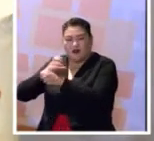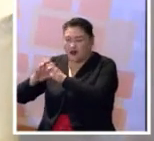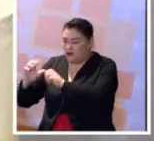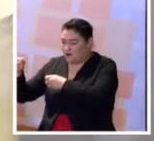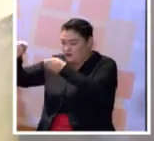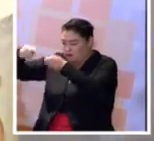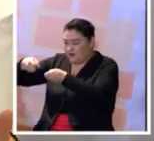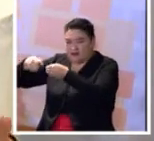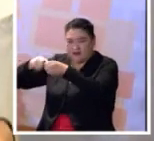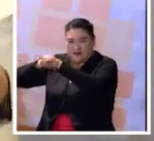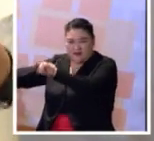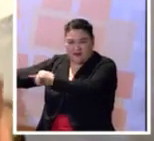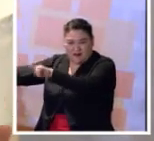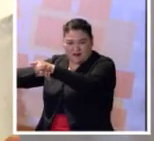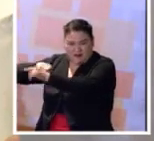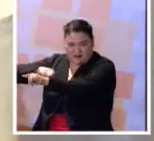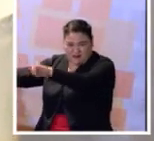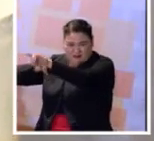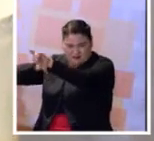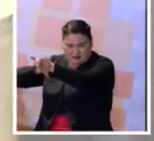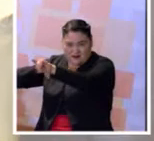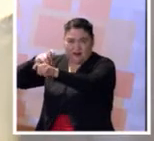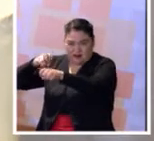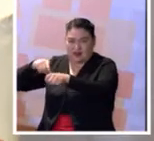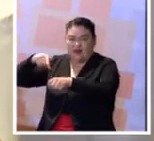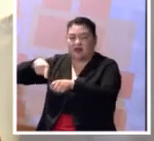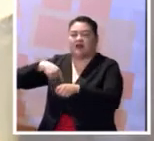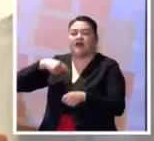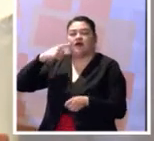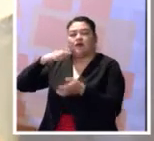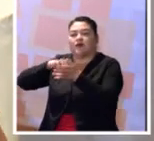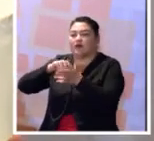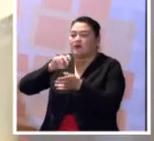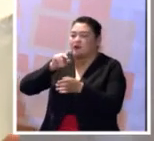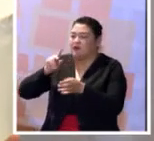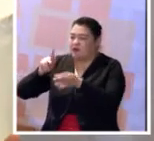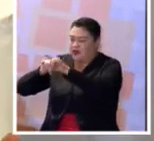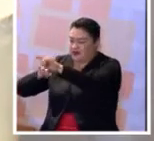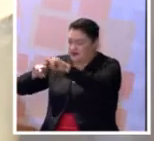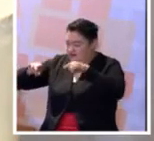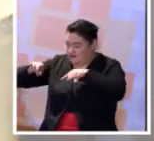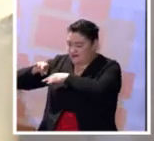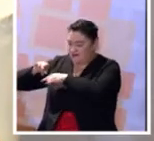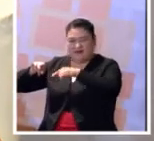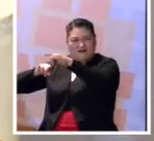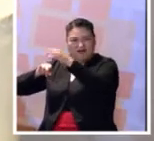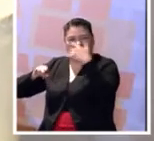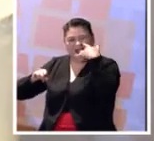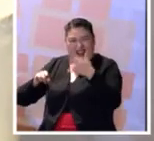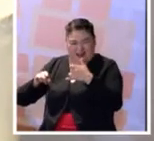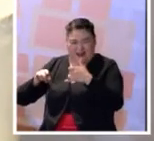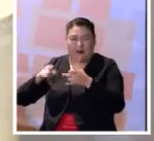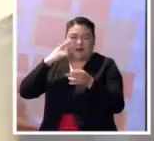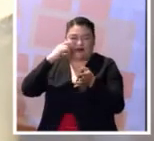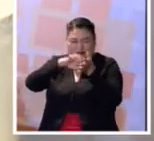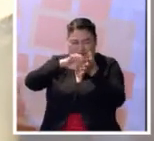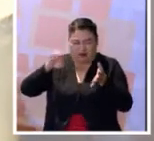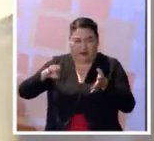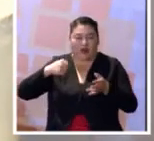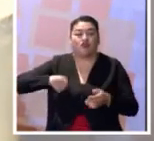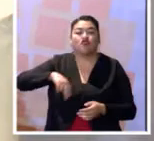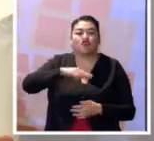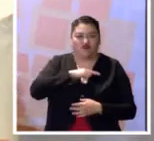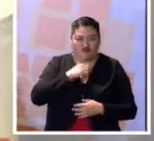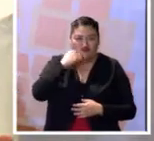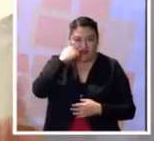que estamos más imbuidos en este tema, es tratar de promover y hacer conocer la